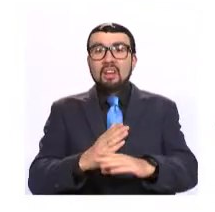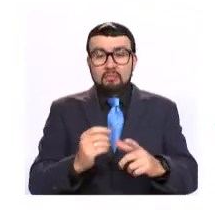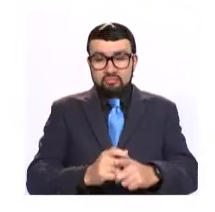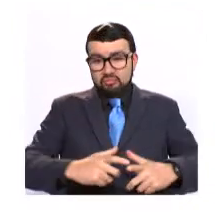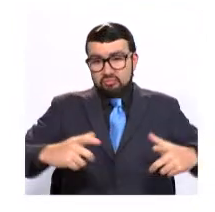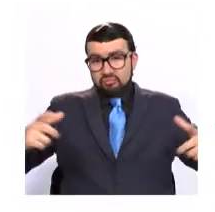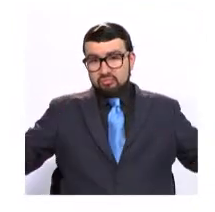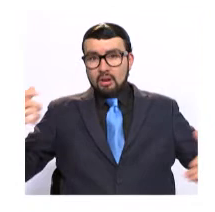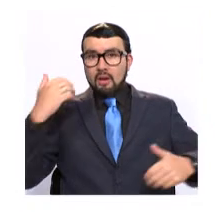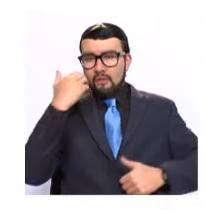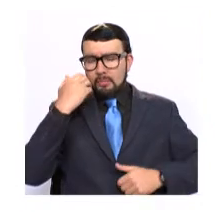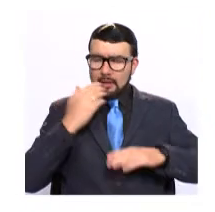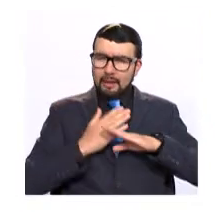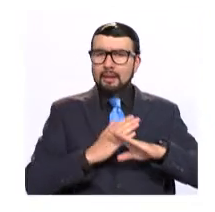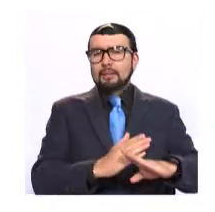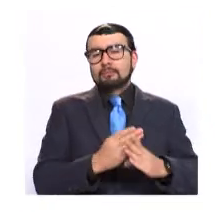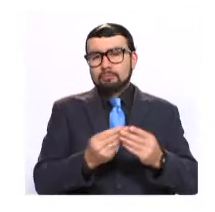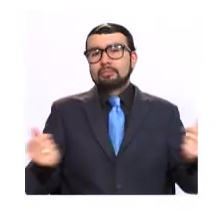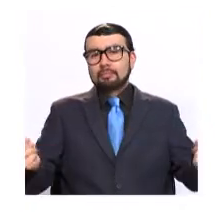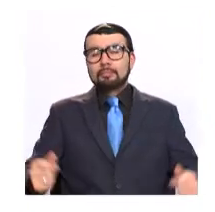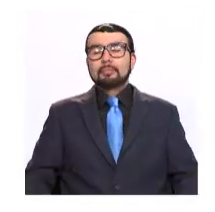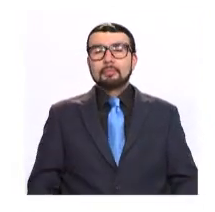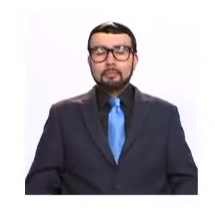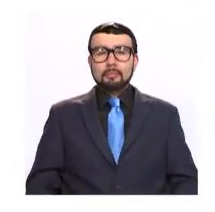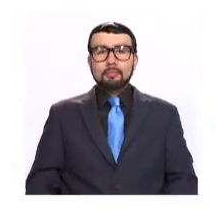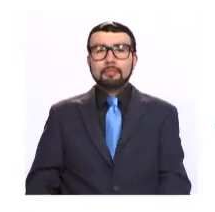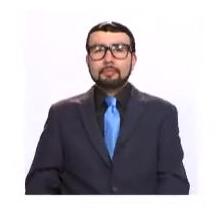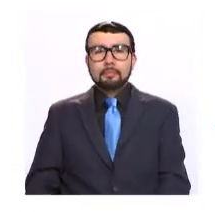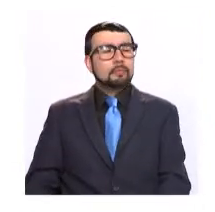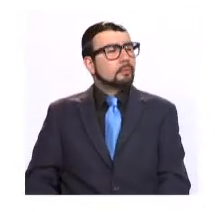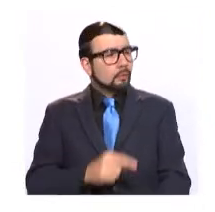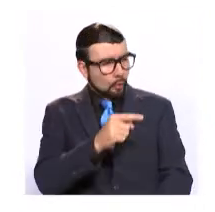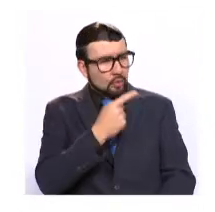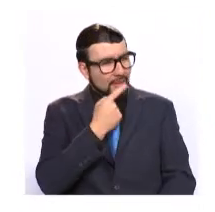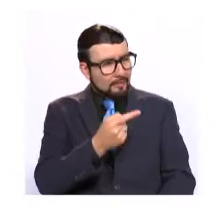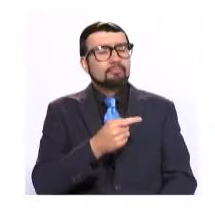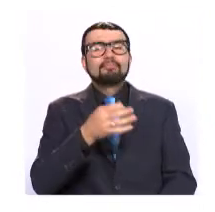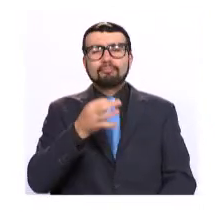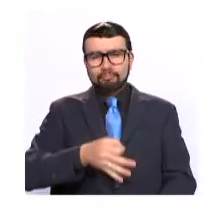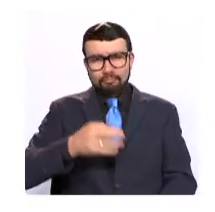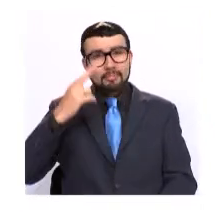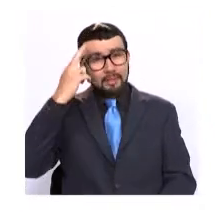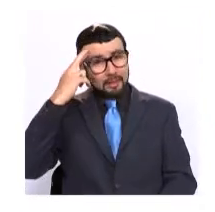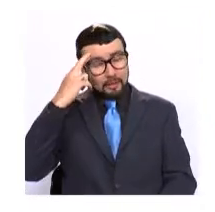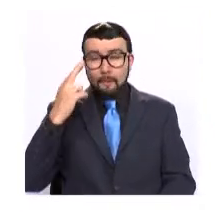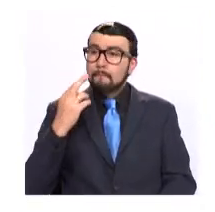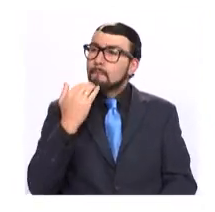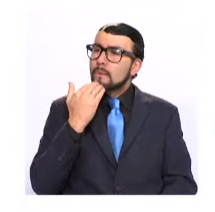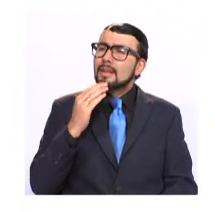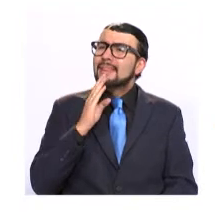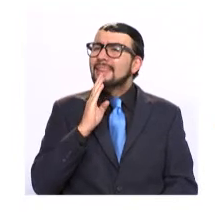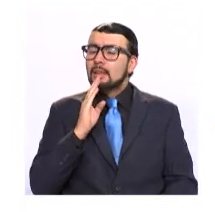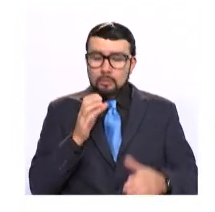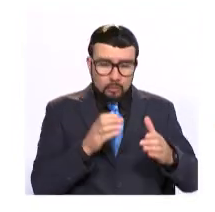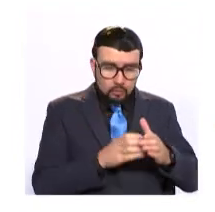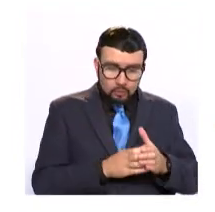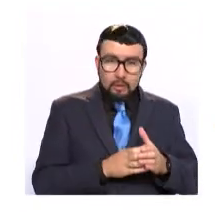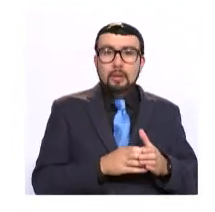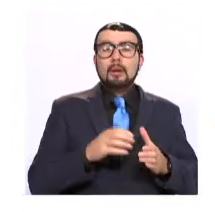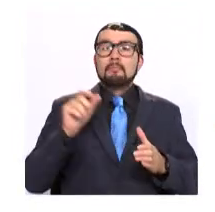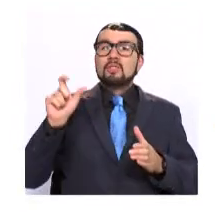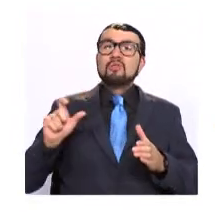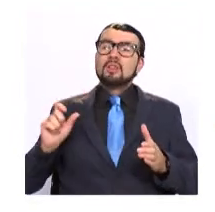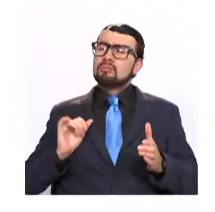por estos microorganismos. Lo que usted comentaba, doctor, ahorita es cierto. Hablamos de la población objeto, lo nombraba usted,